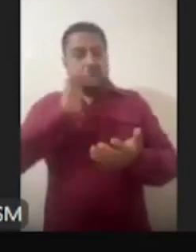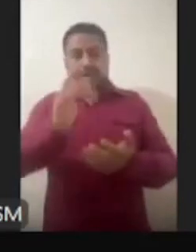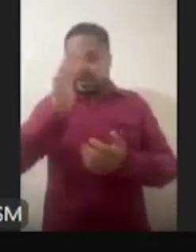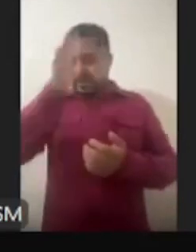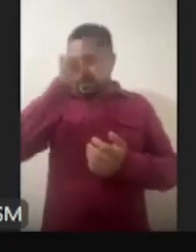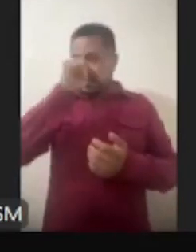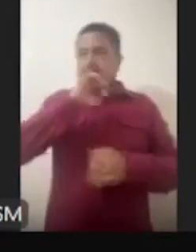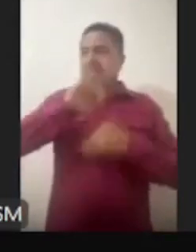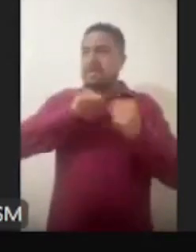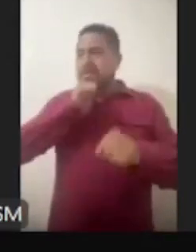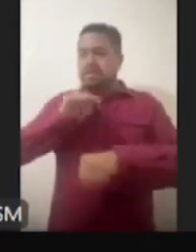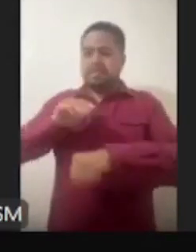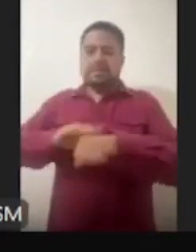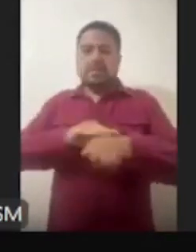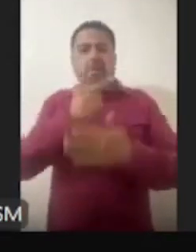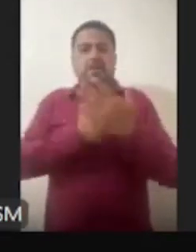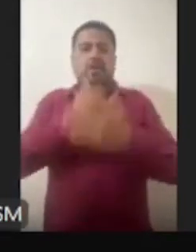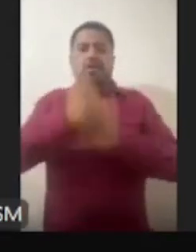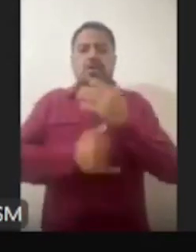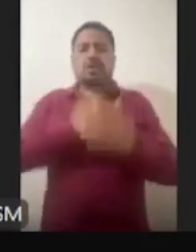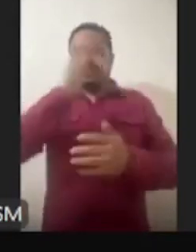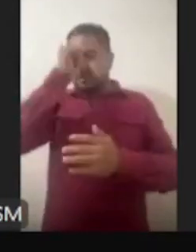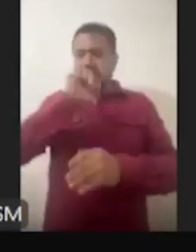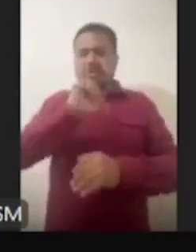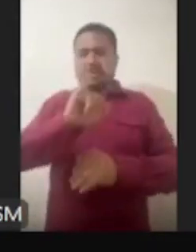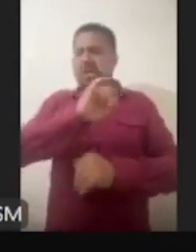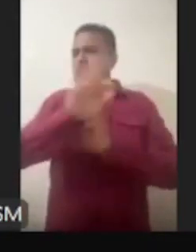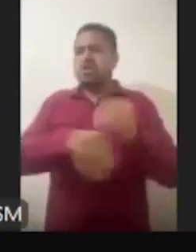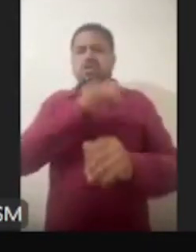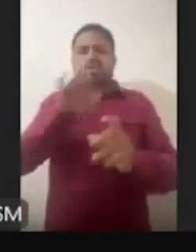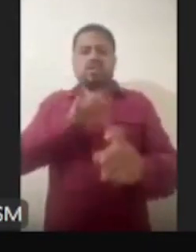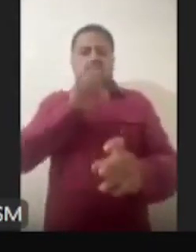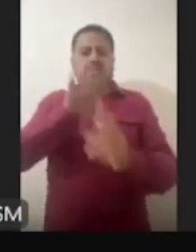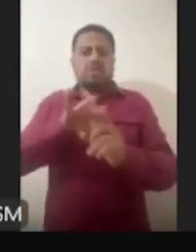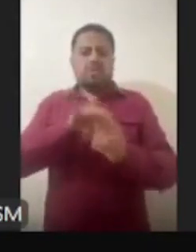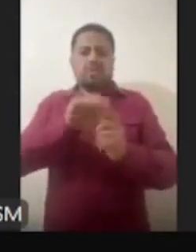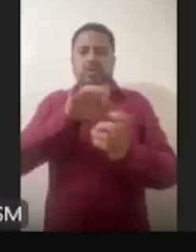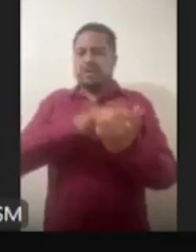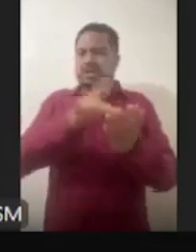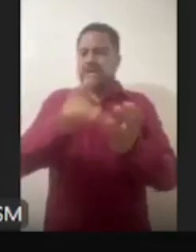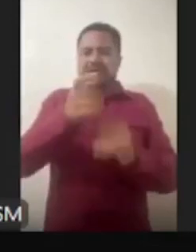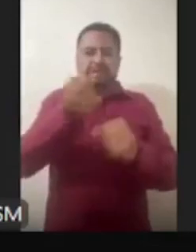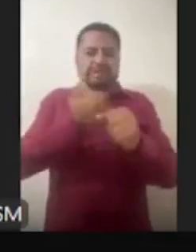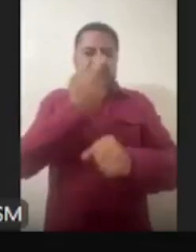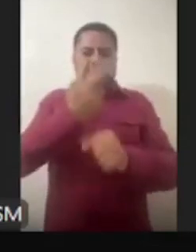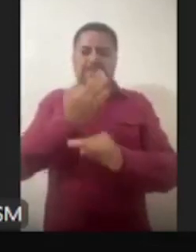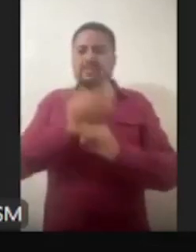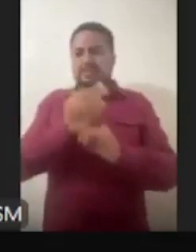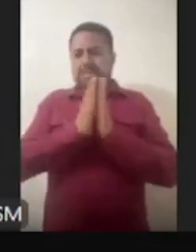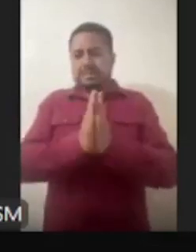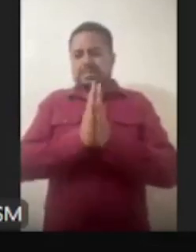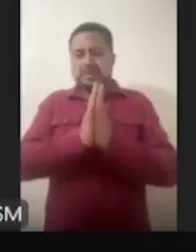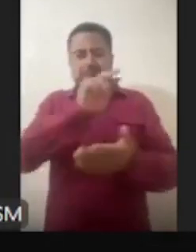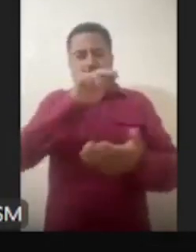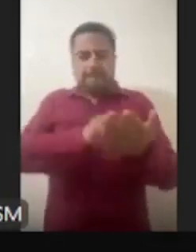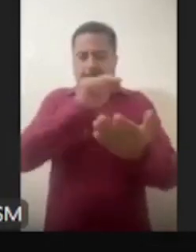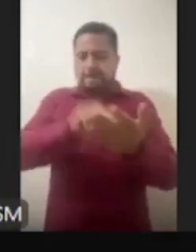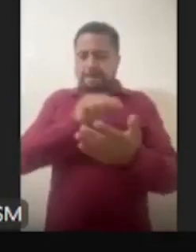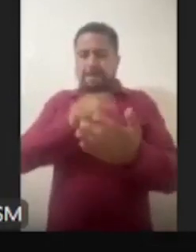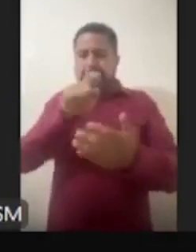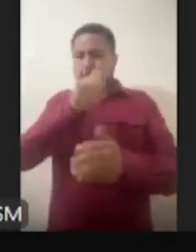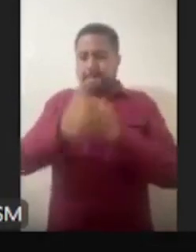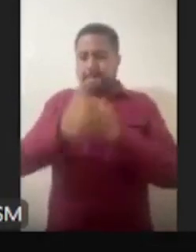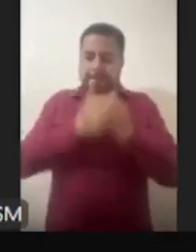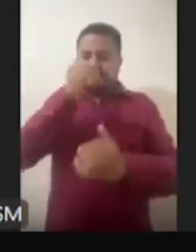el proyecto de resolución fue aprobado por unanimidad de votos. Gracias, secretario. Le solicito recabar las firmas a la conclusión de esta sesión y